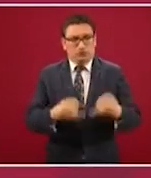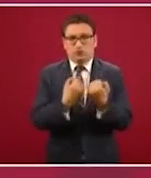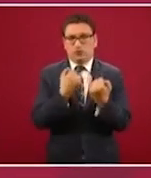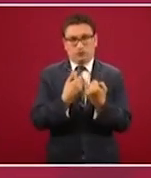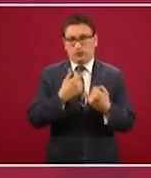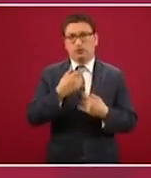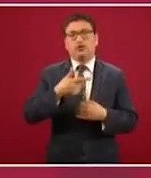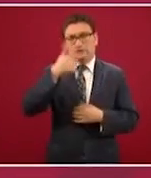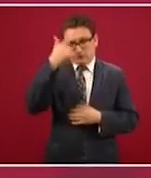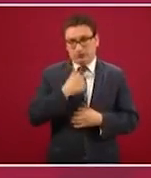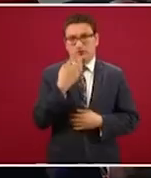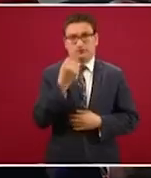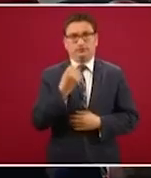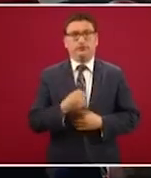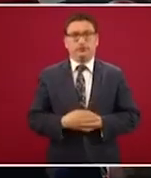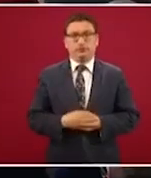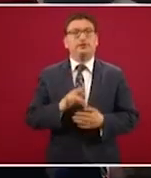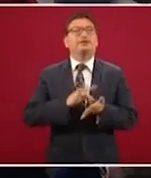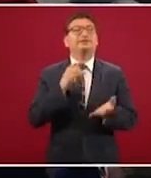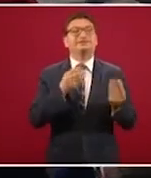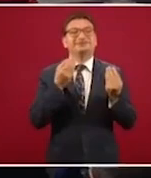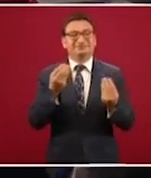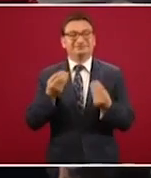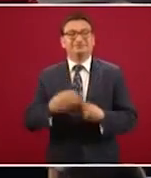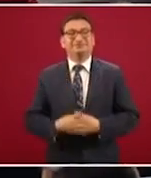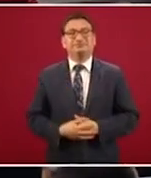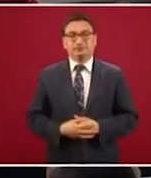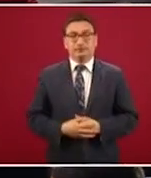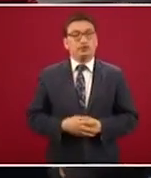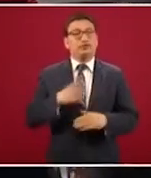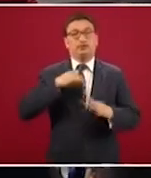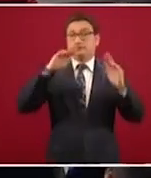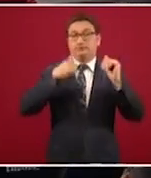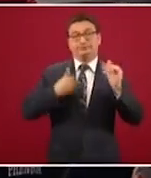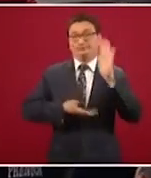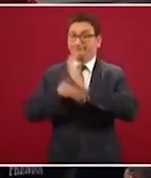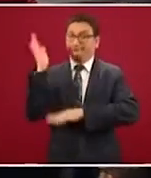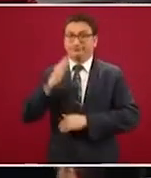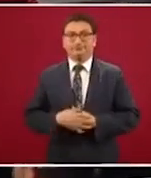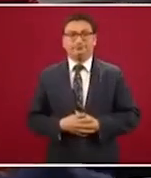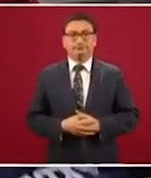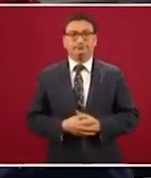transmite a las 9 de la noche. Muchas gracias, si no, ya no llego.